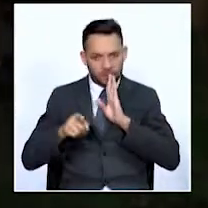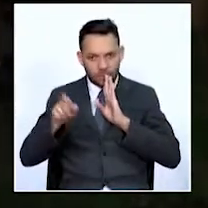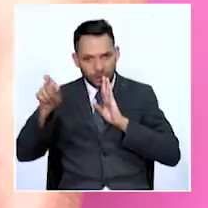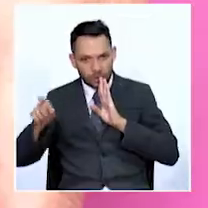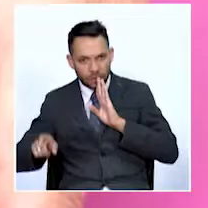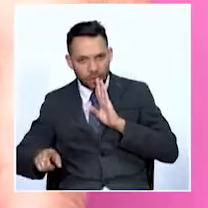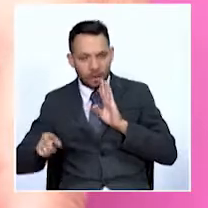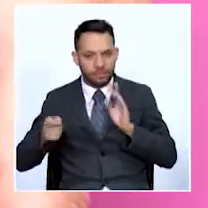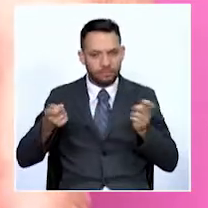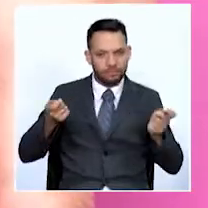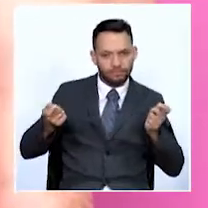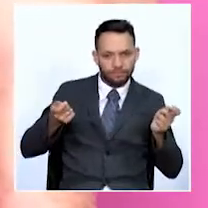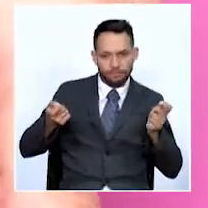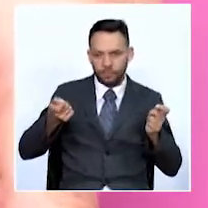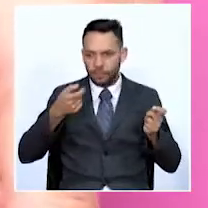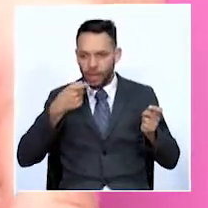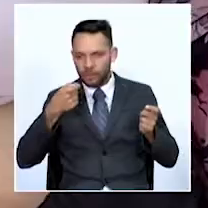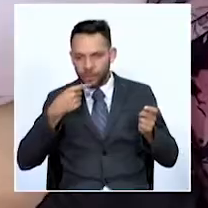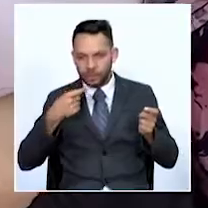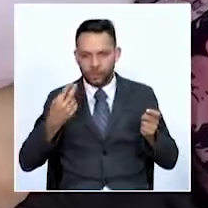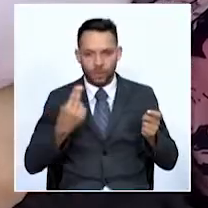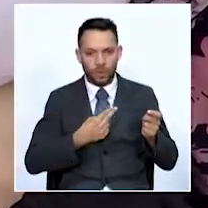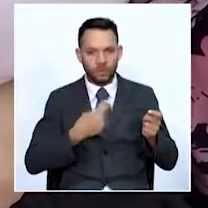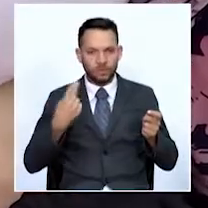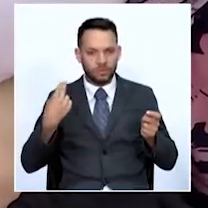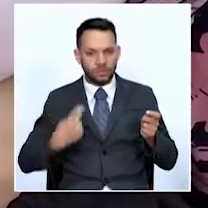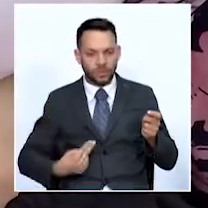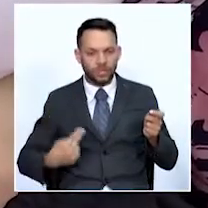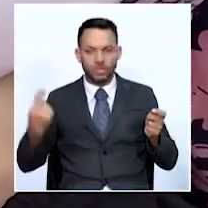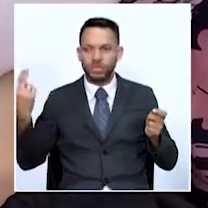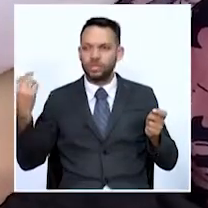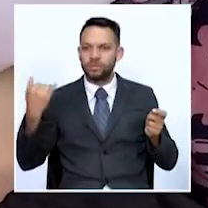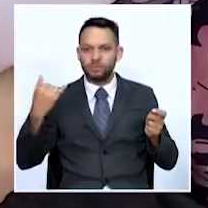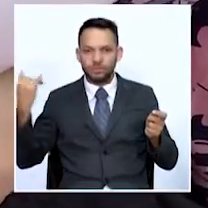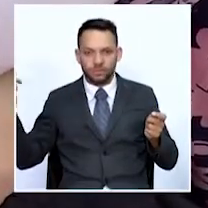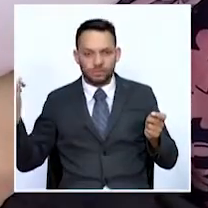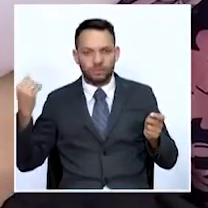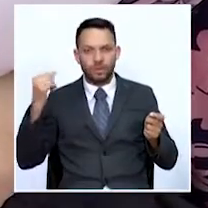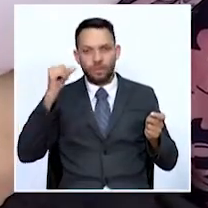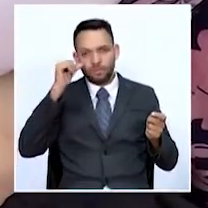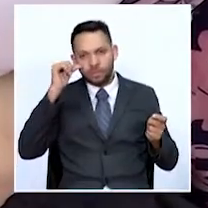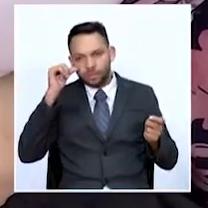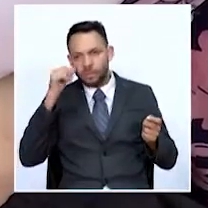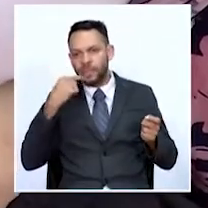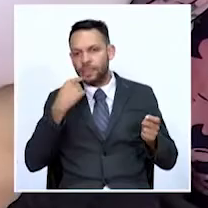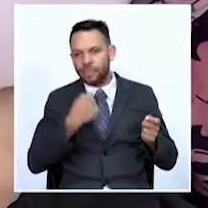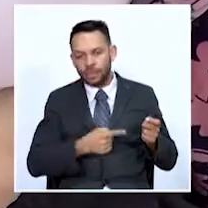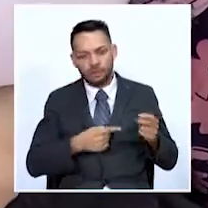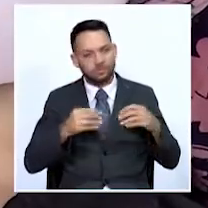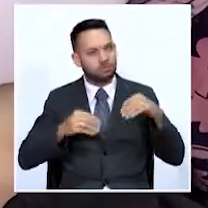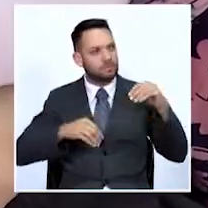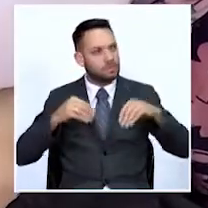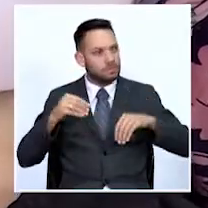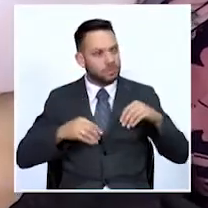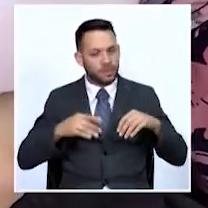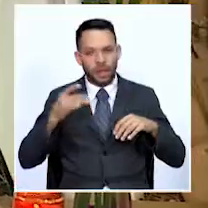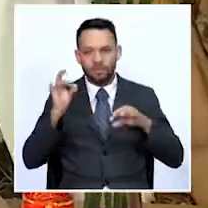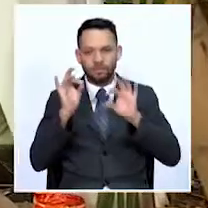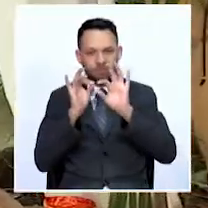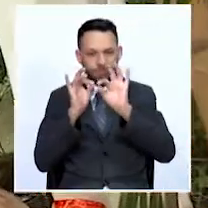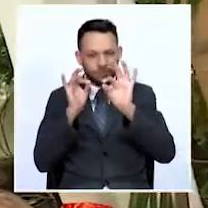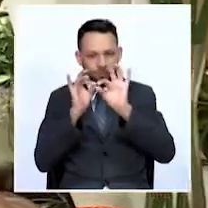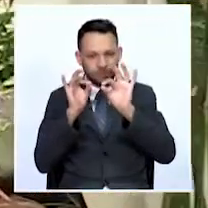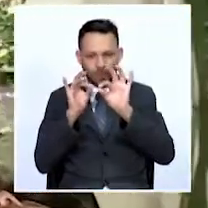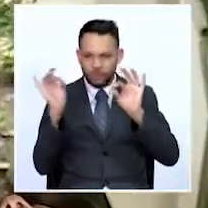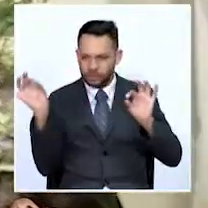medicamentos? Cuando la medicina oriental nos lleva 5.000 años y nos dice, le puede hacer apiterapia, tratamiento milenario,